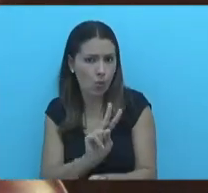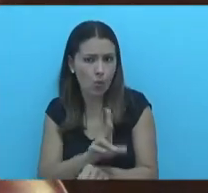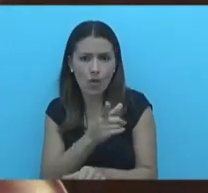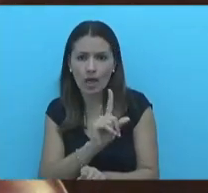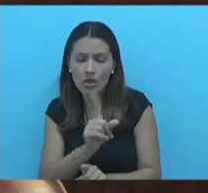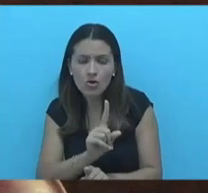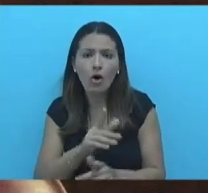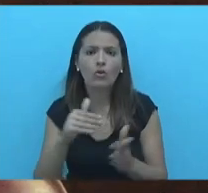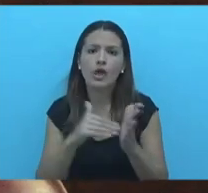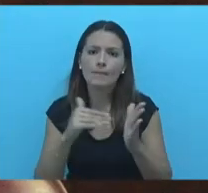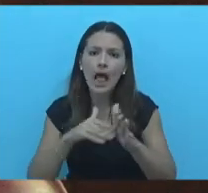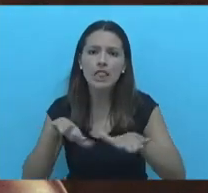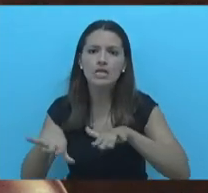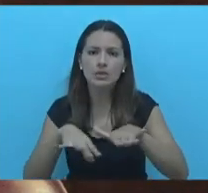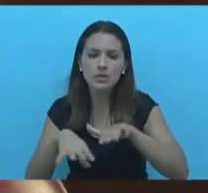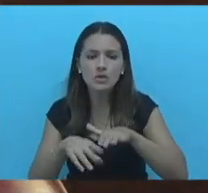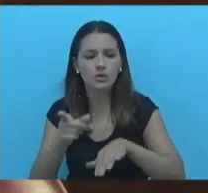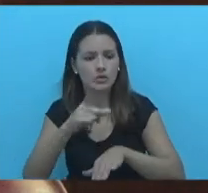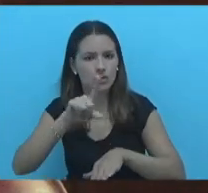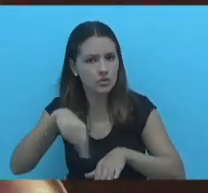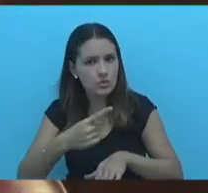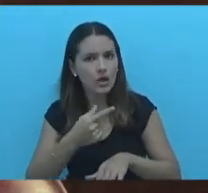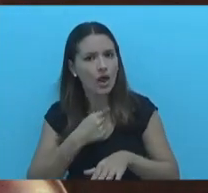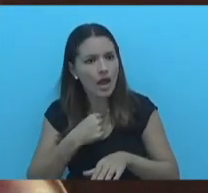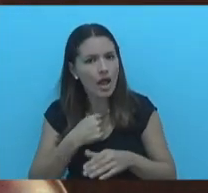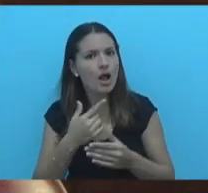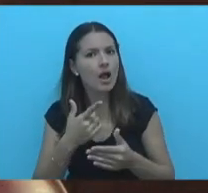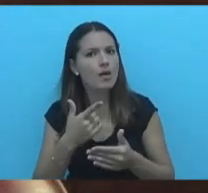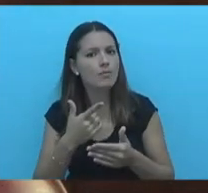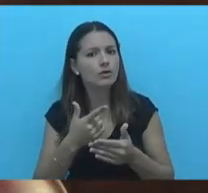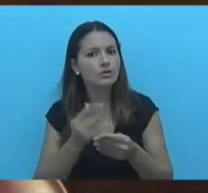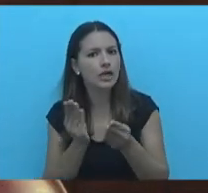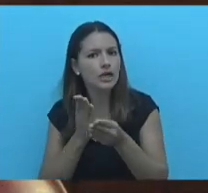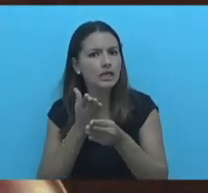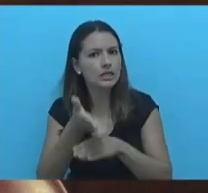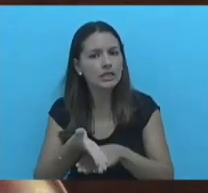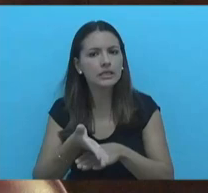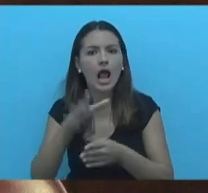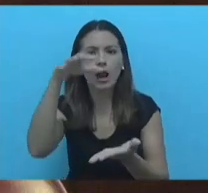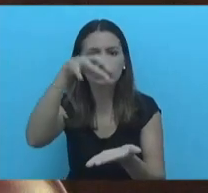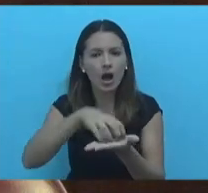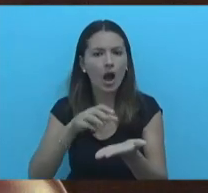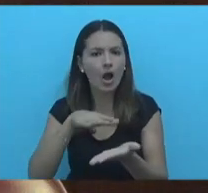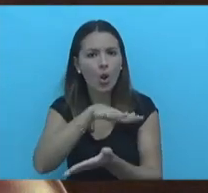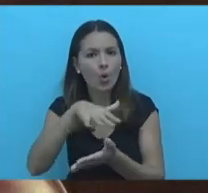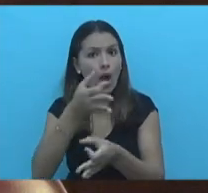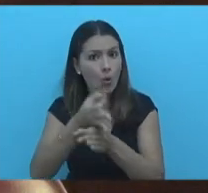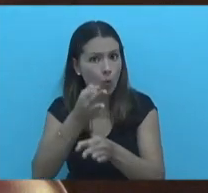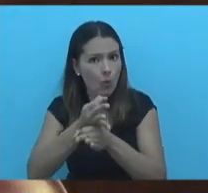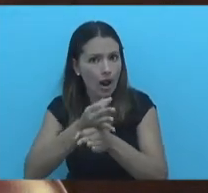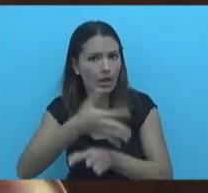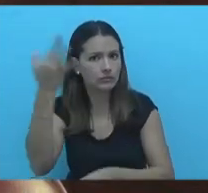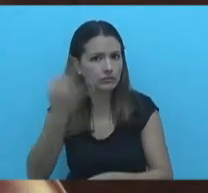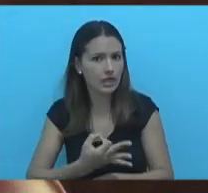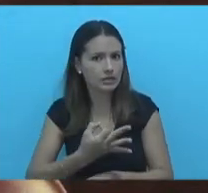excepcionales, para que se garantice el efectivo ingreso al establecimiento educativo